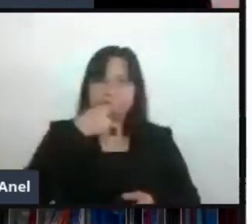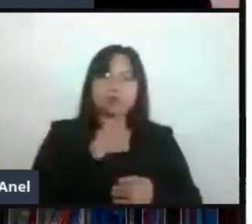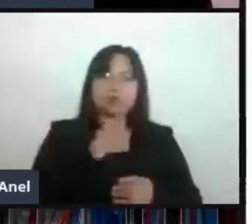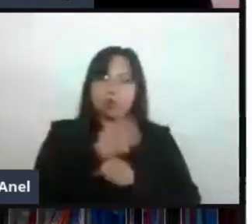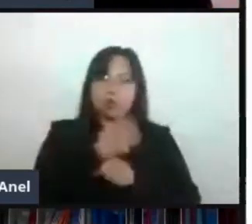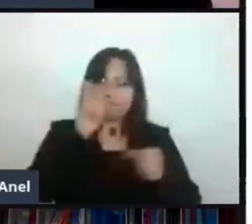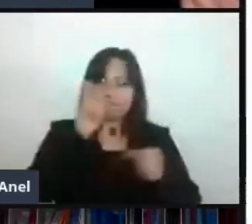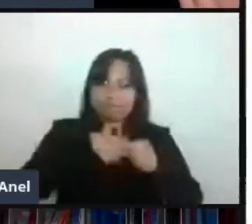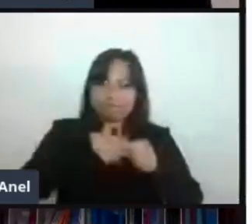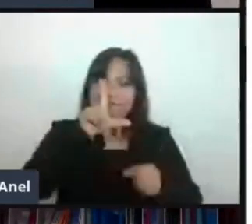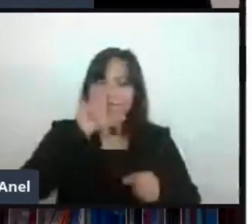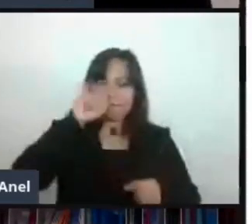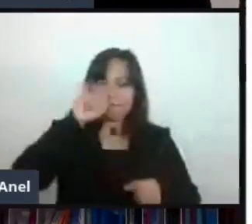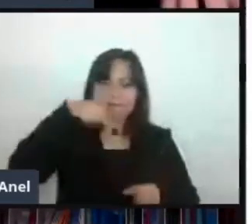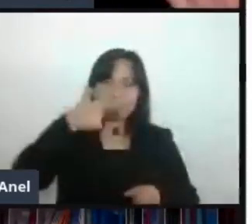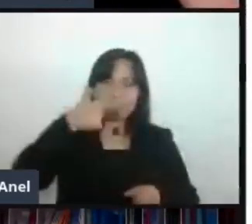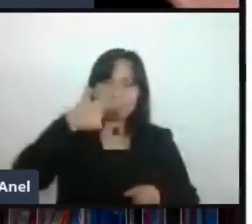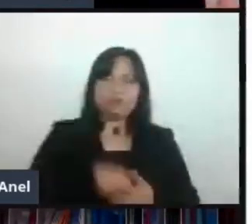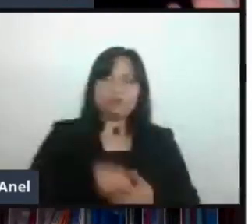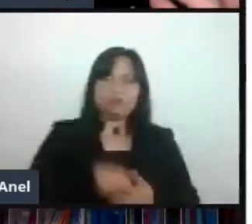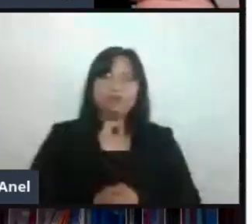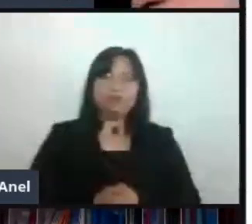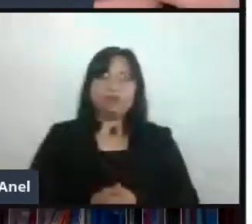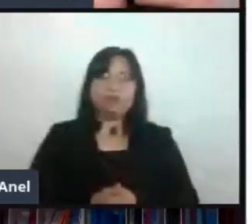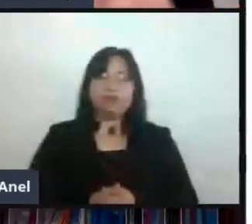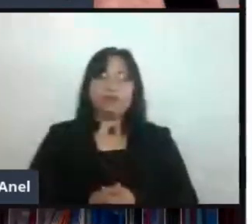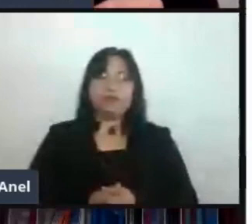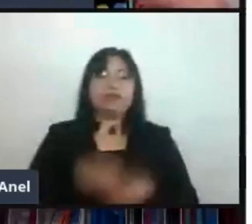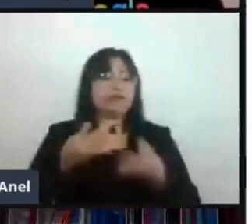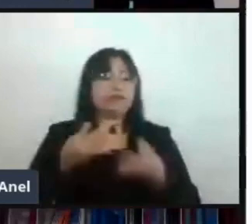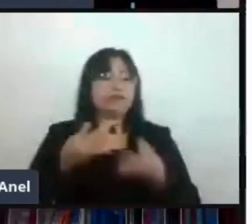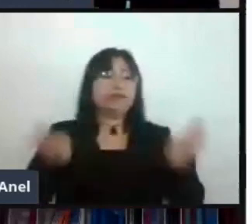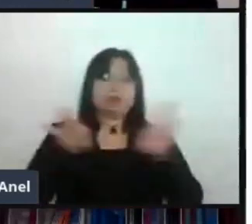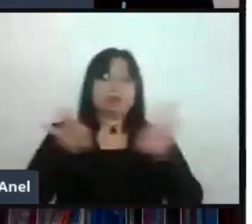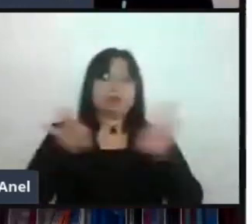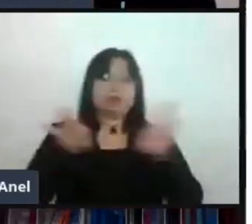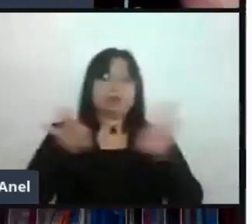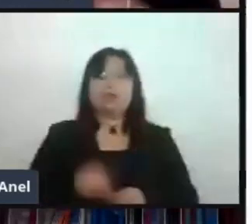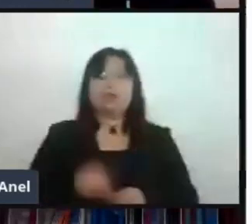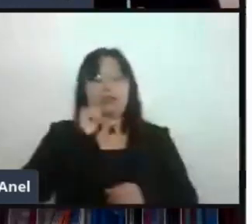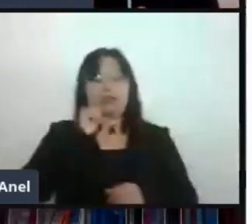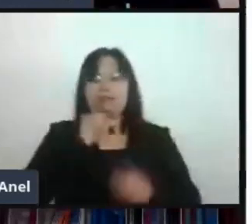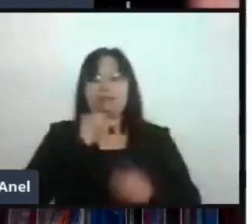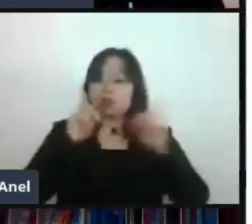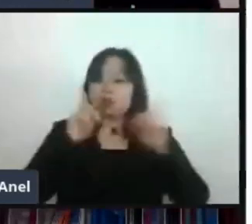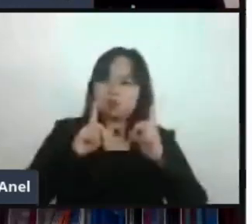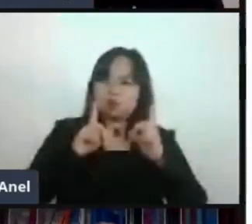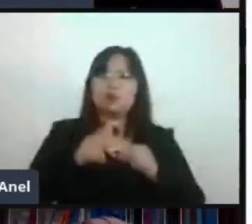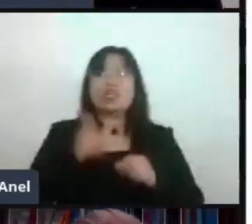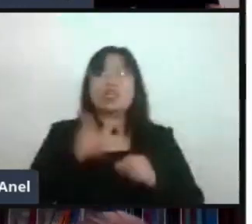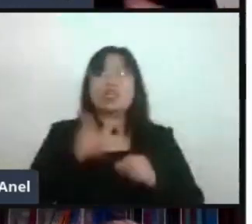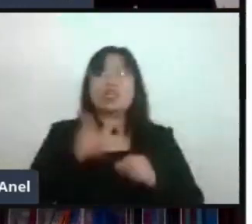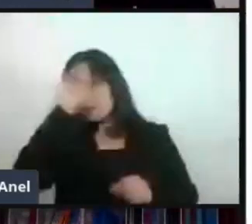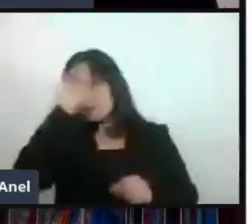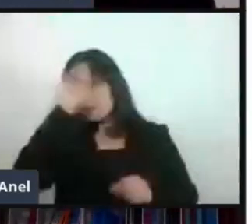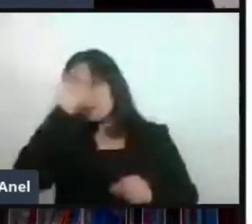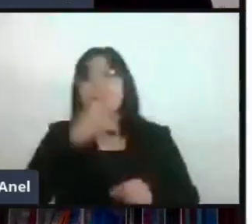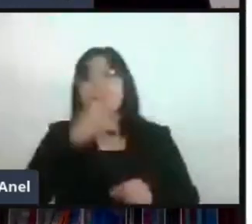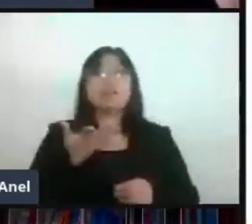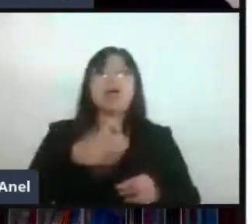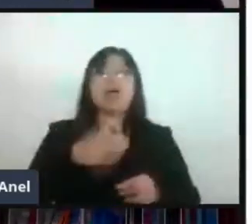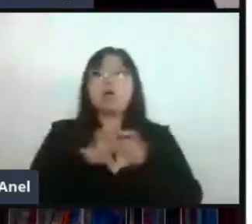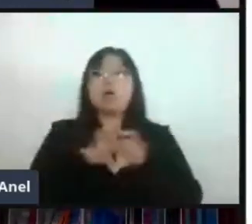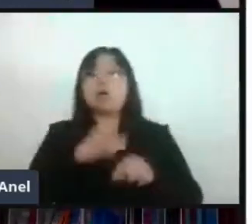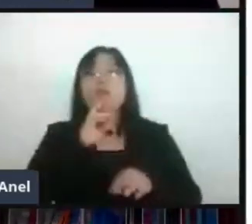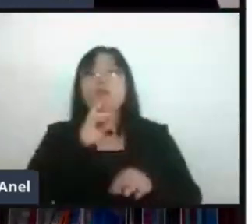es muy importante contar con qué les pareció el contenido, cómo podemos mejorar. Yo creo que ese es